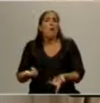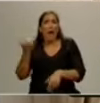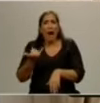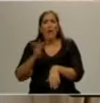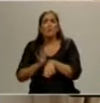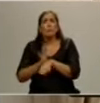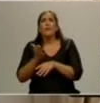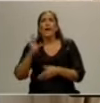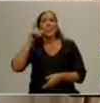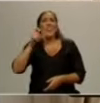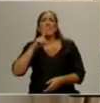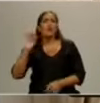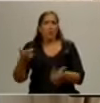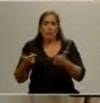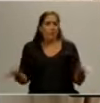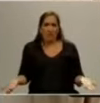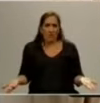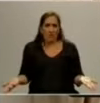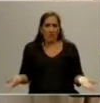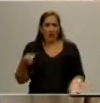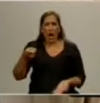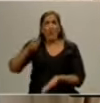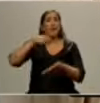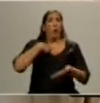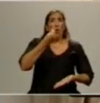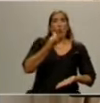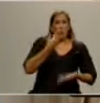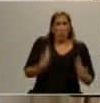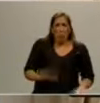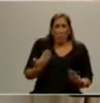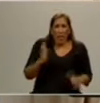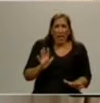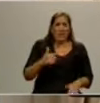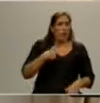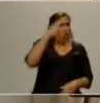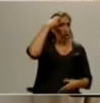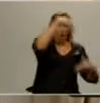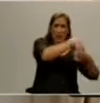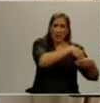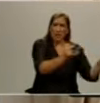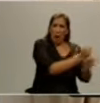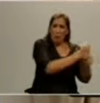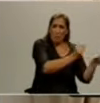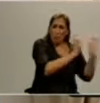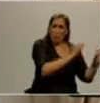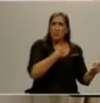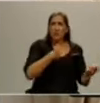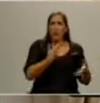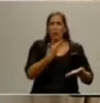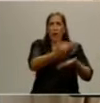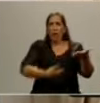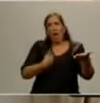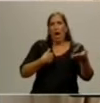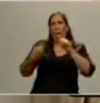nadie que alguien pueda delinquir firmando un tratado internacional aprobado por el Congreso. Pero además,